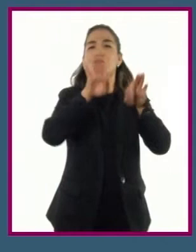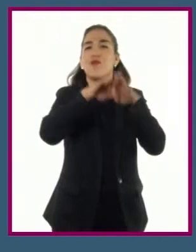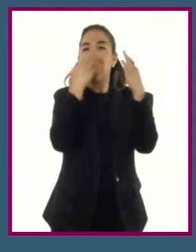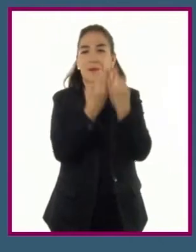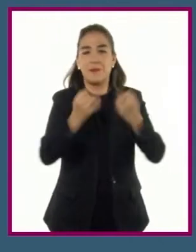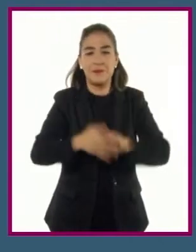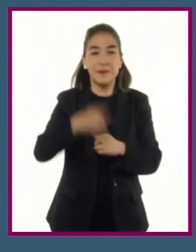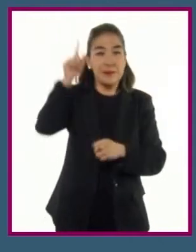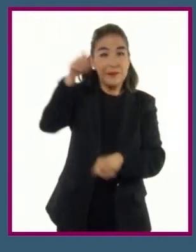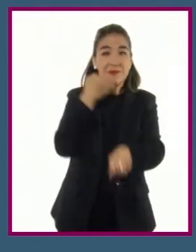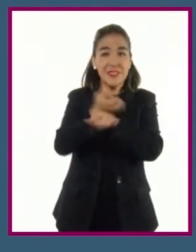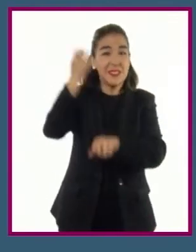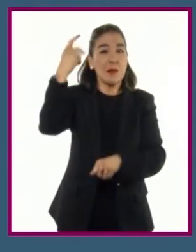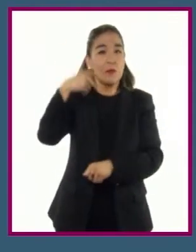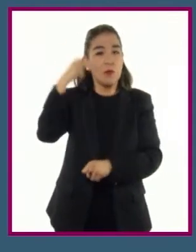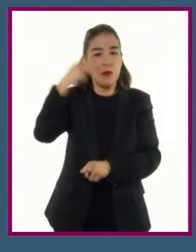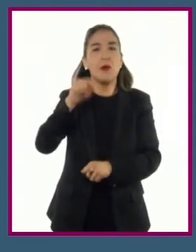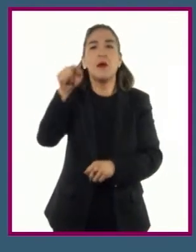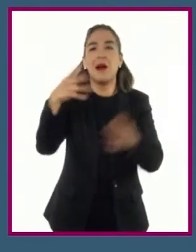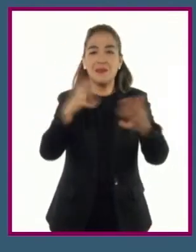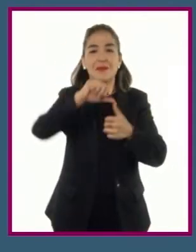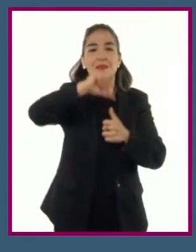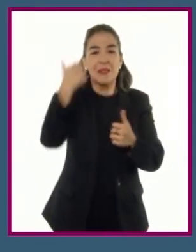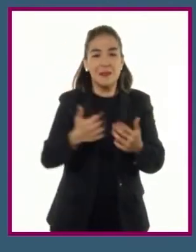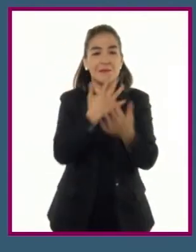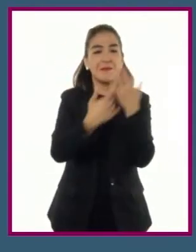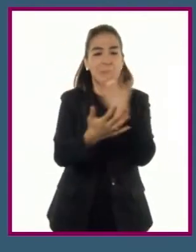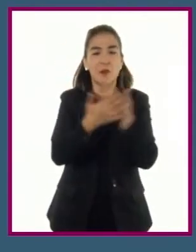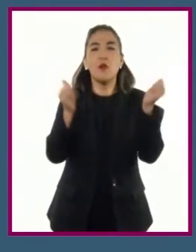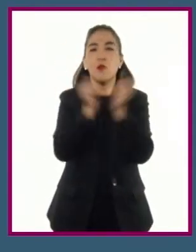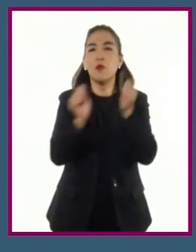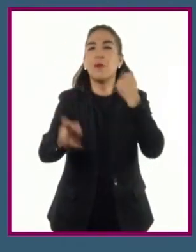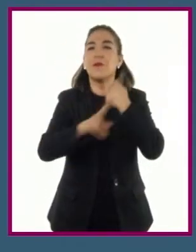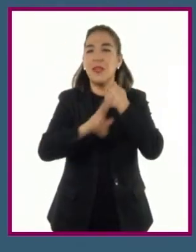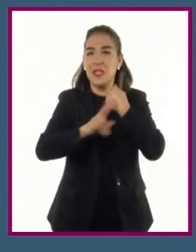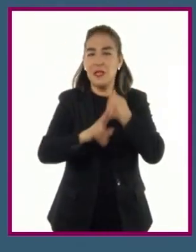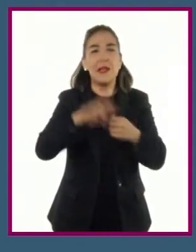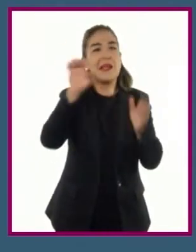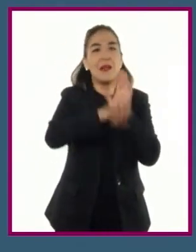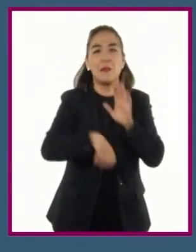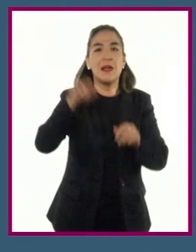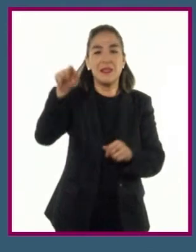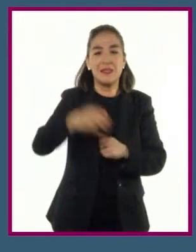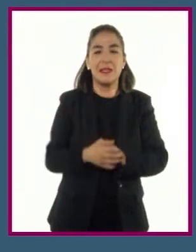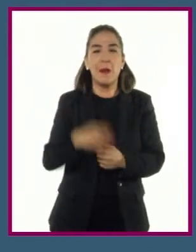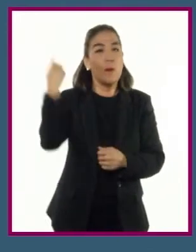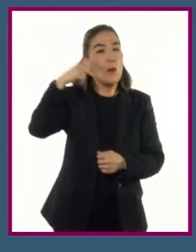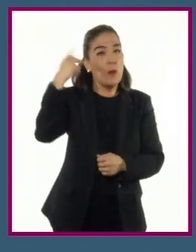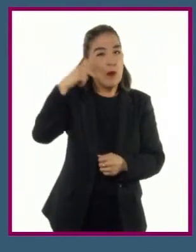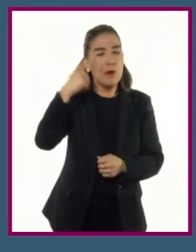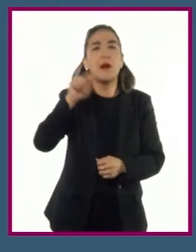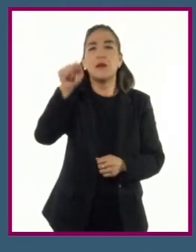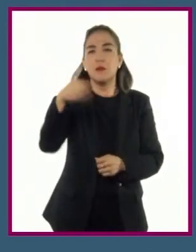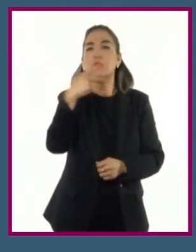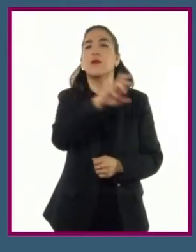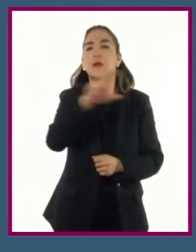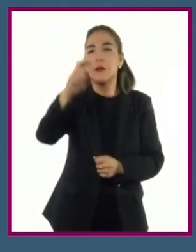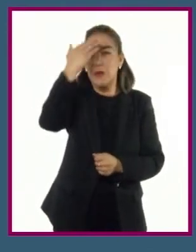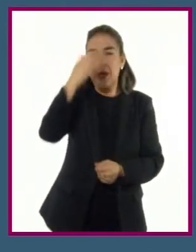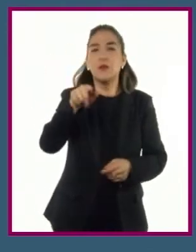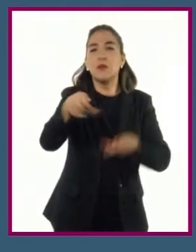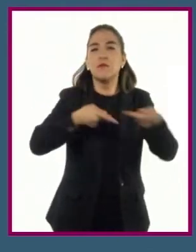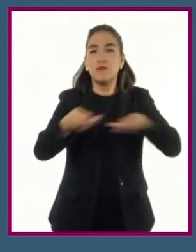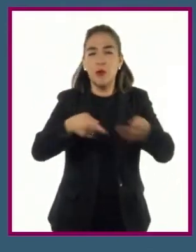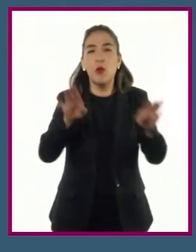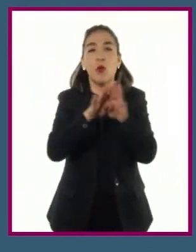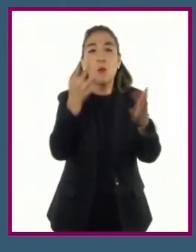estado de Puebla se realizan prácticas artesanales con el vidrio. Por ejemplo, en Chignahuapan, Puebla, es reconocido por elaborar de